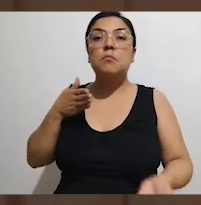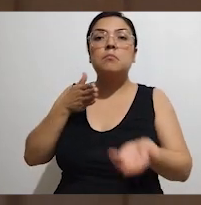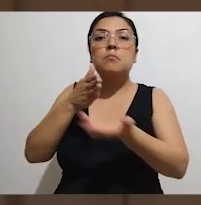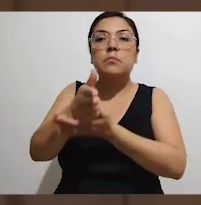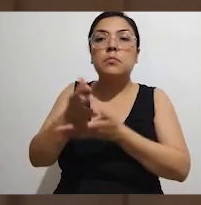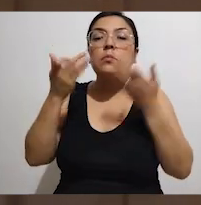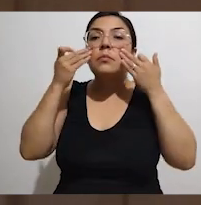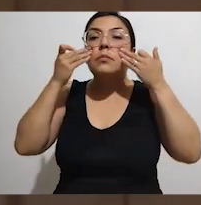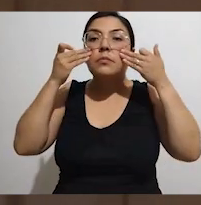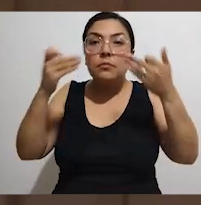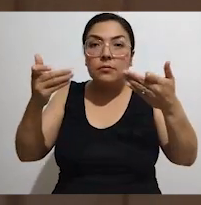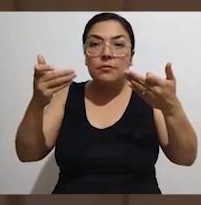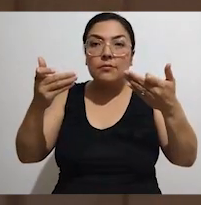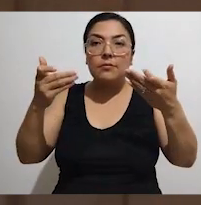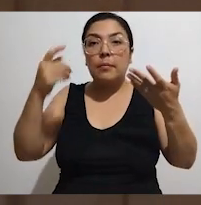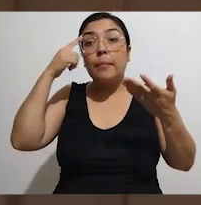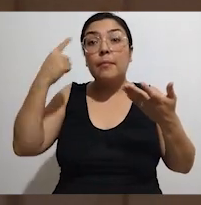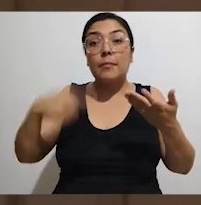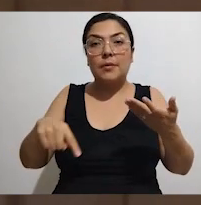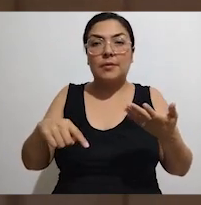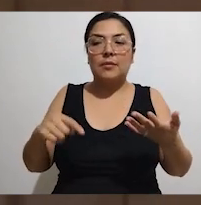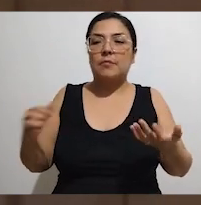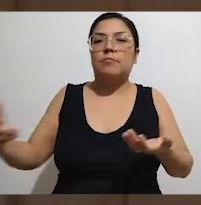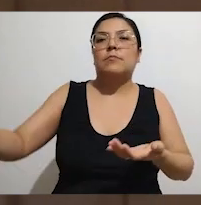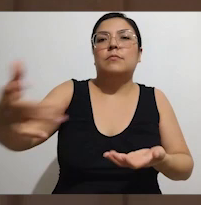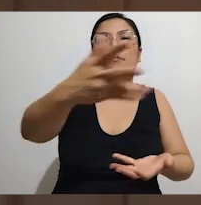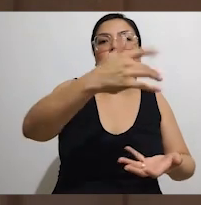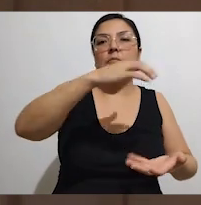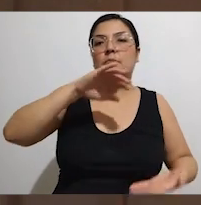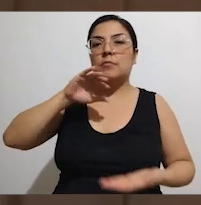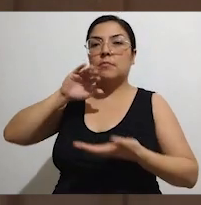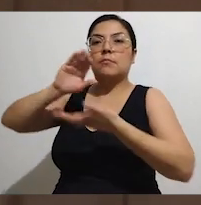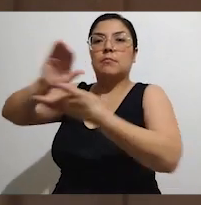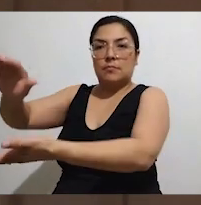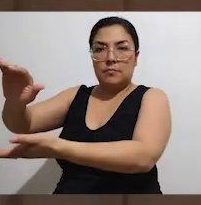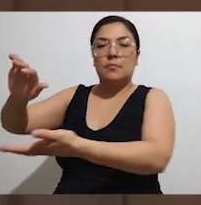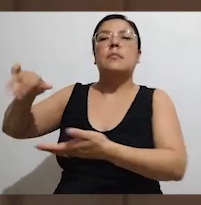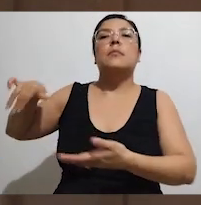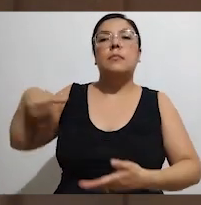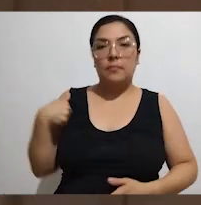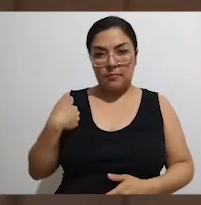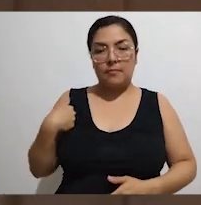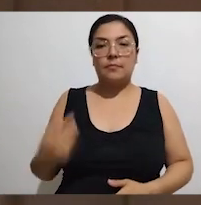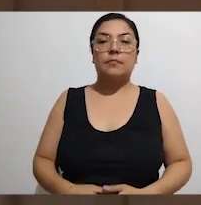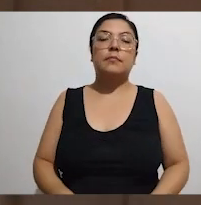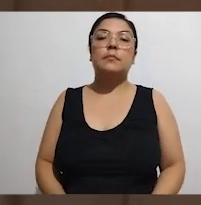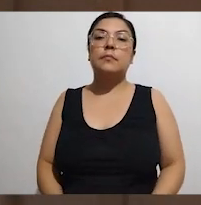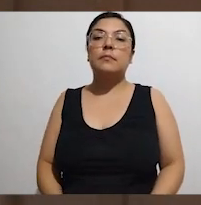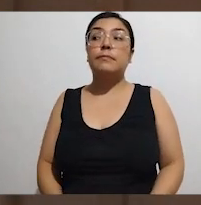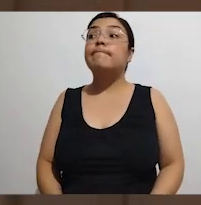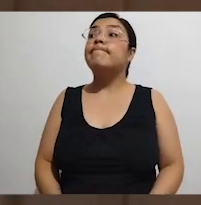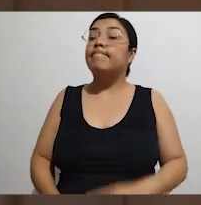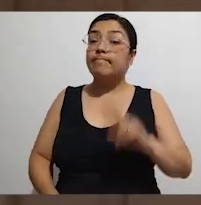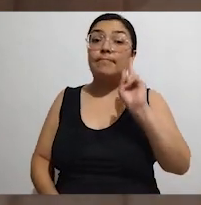cómputos, más que cómputos, perdón, la recepción de los paquetes electorales en algunos de los comités municipales y distritales.